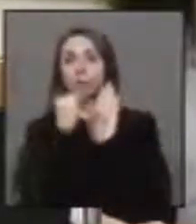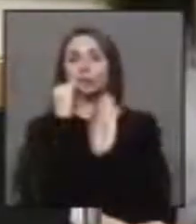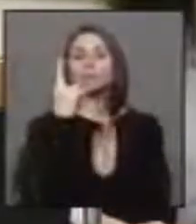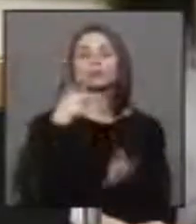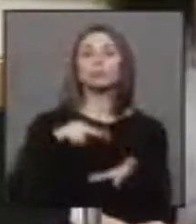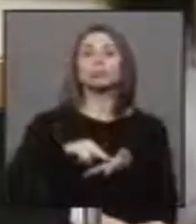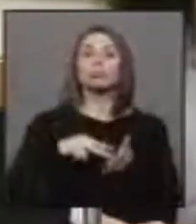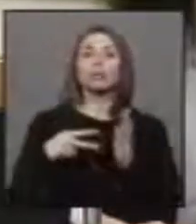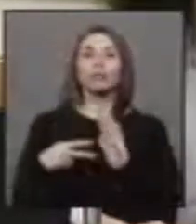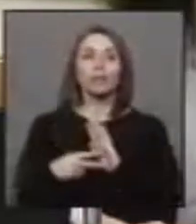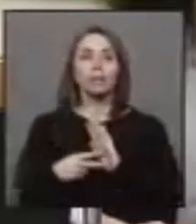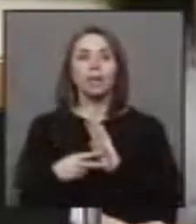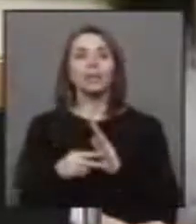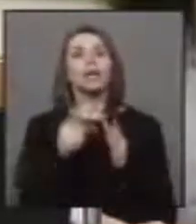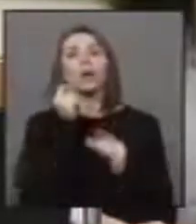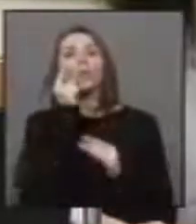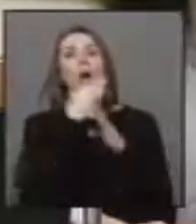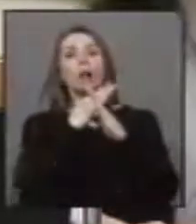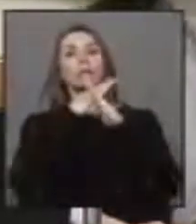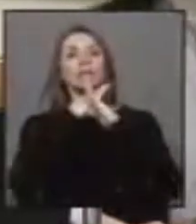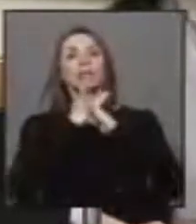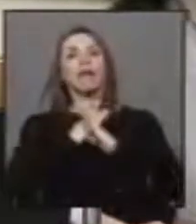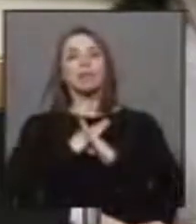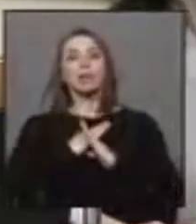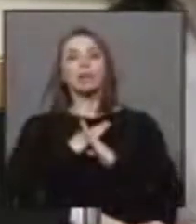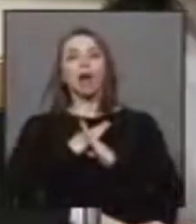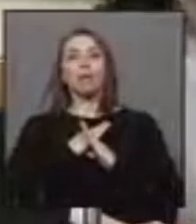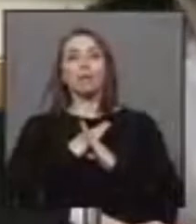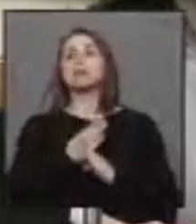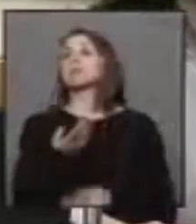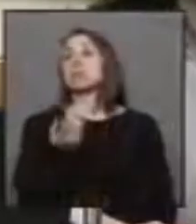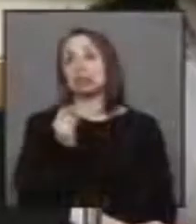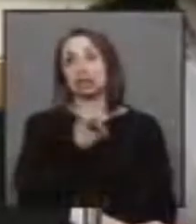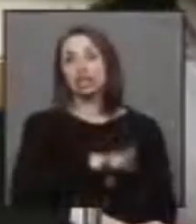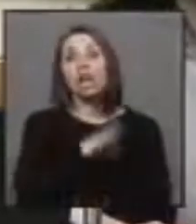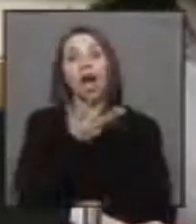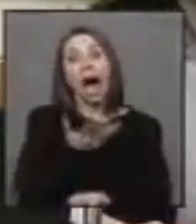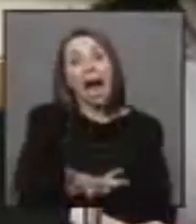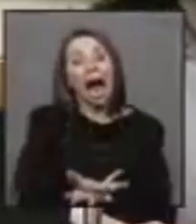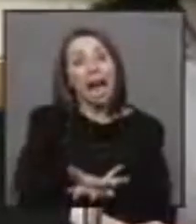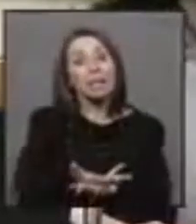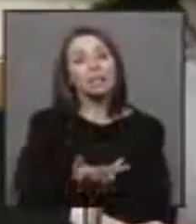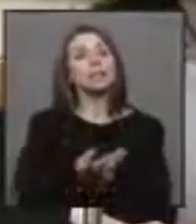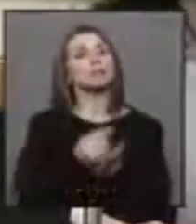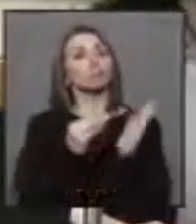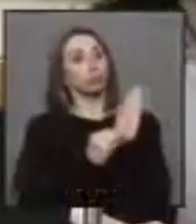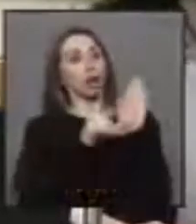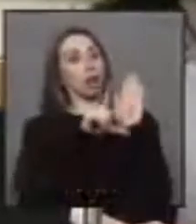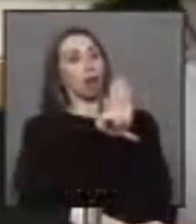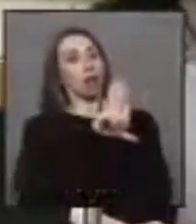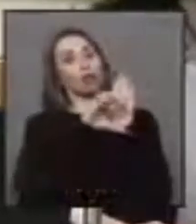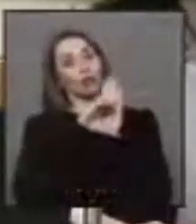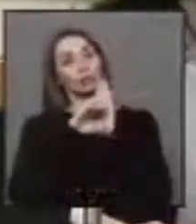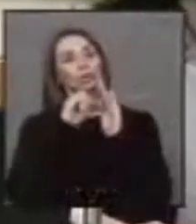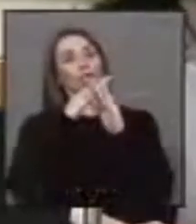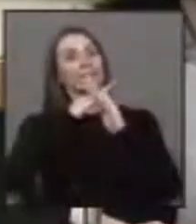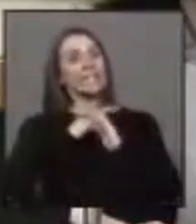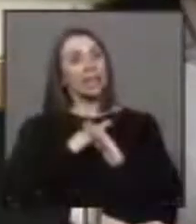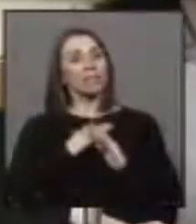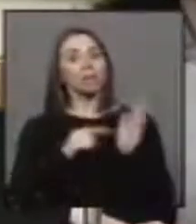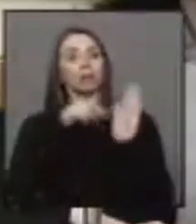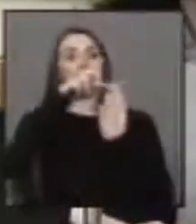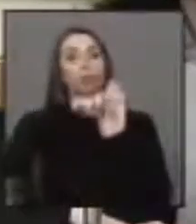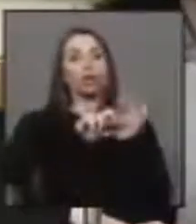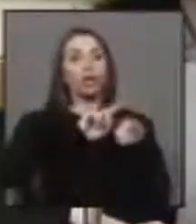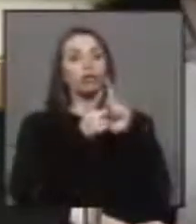un problema con respecto a las inhabilidades Decía si bien en Chile existen algún tipo de inhabilidades no se actualizan en